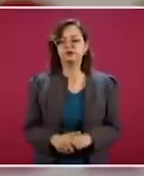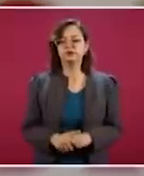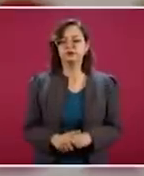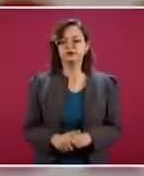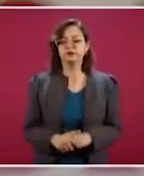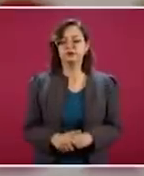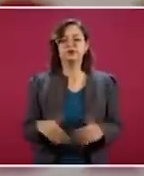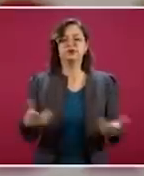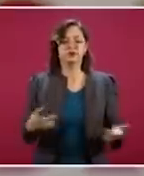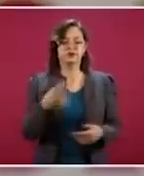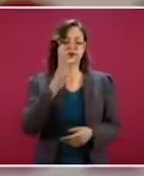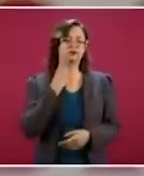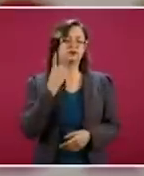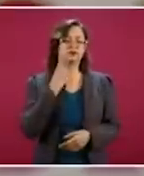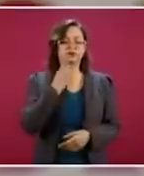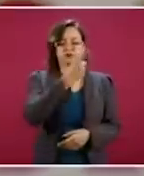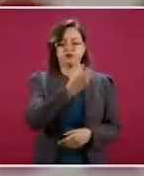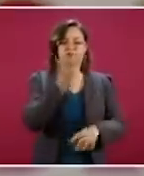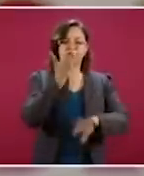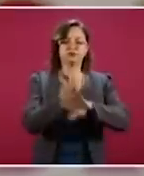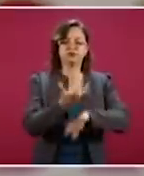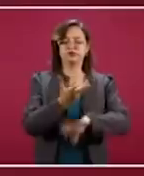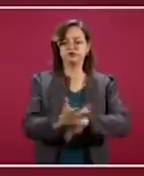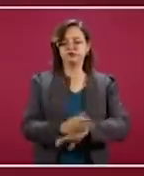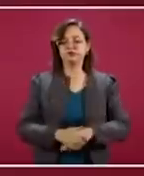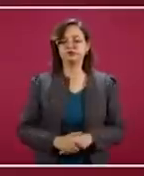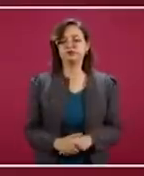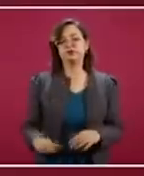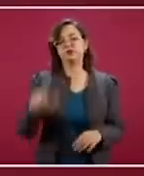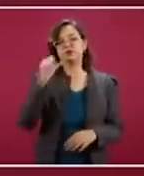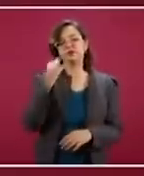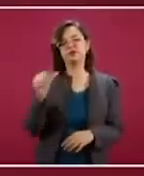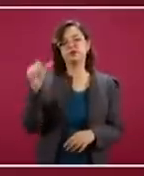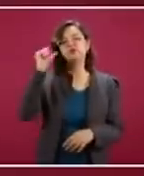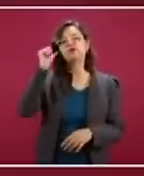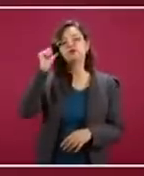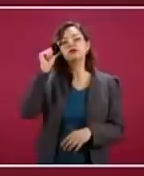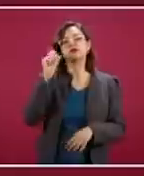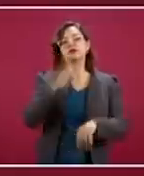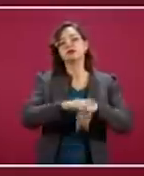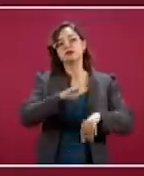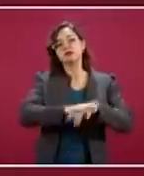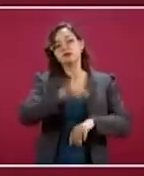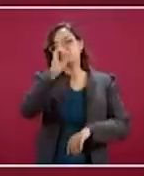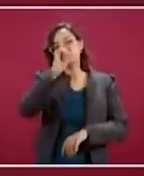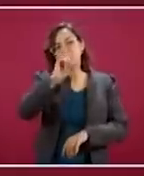particular en el Congreso de Estados Unidos. Ayer se hizo un exhorto